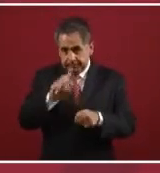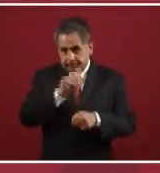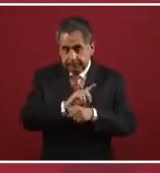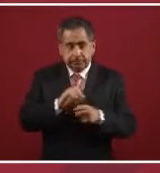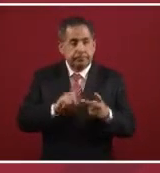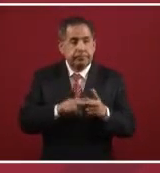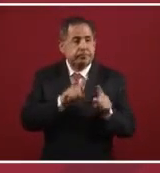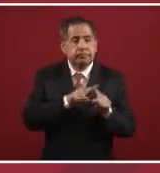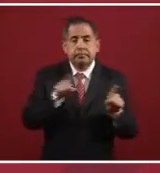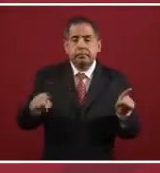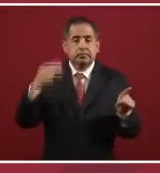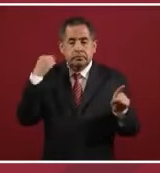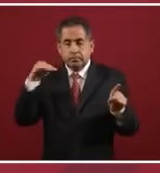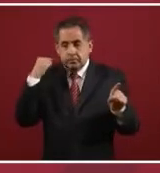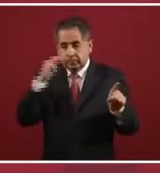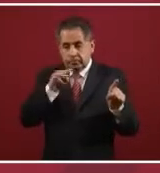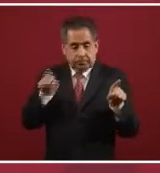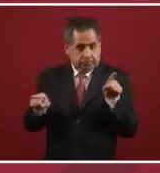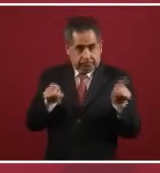en Michoacán.